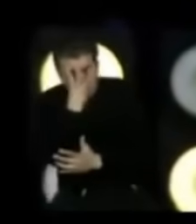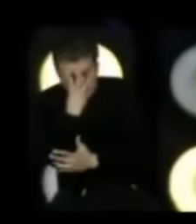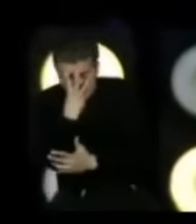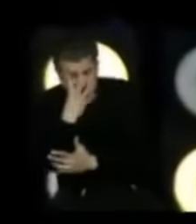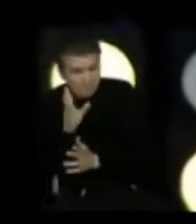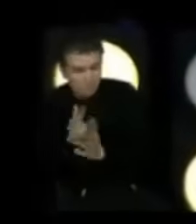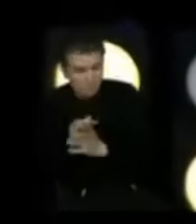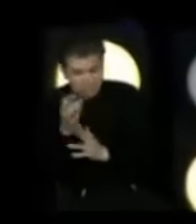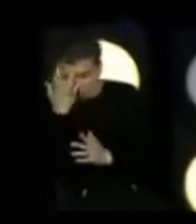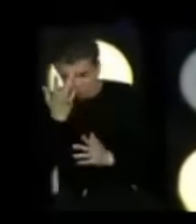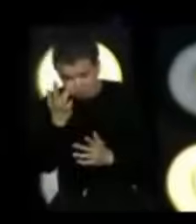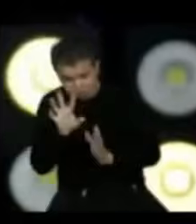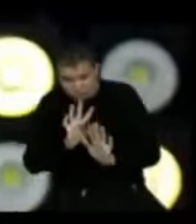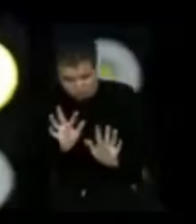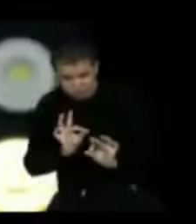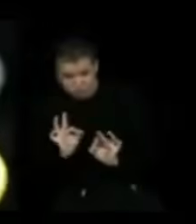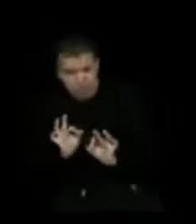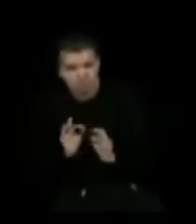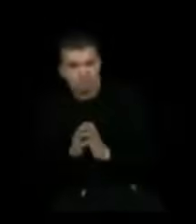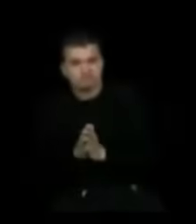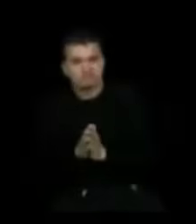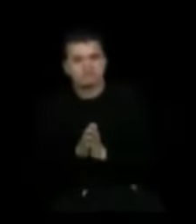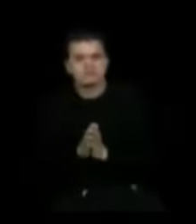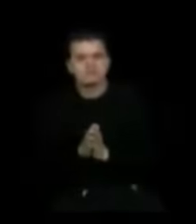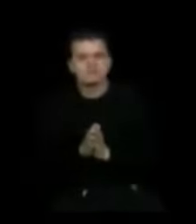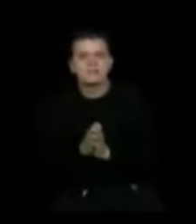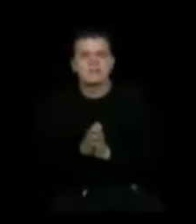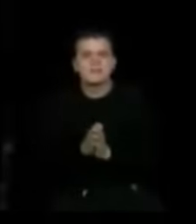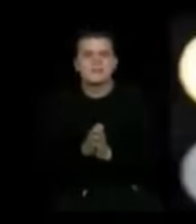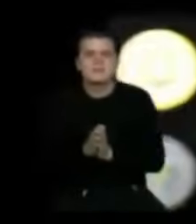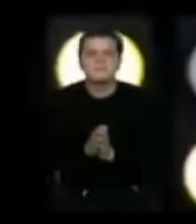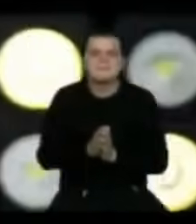del evangelio de Jesucristo.